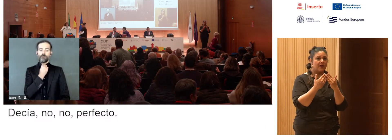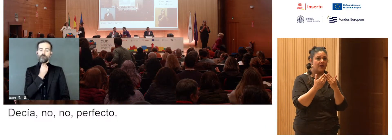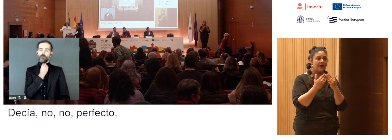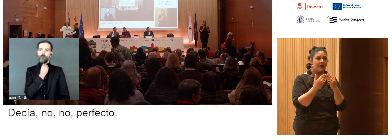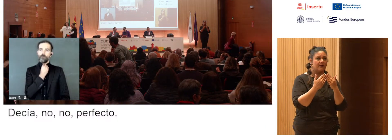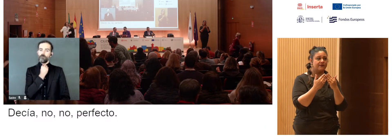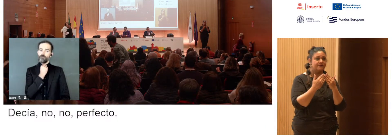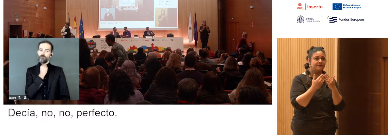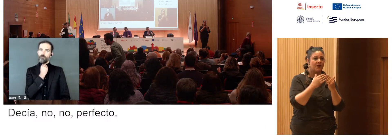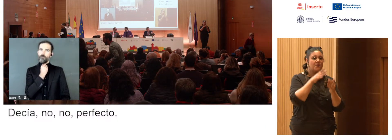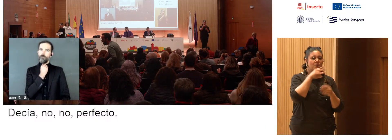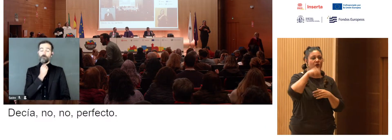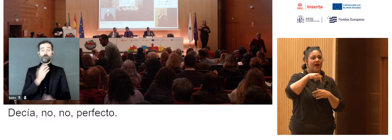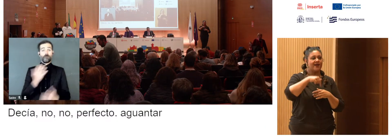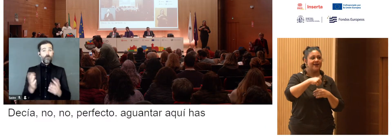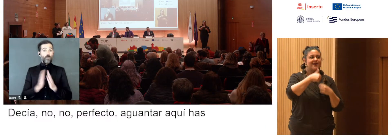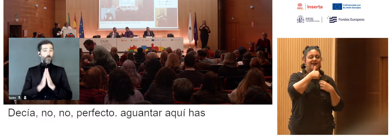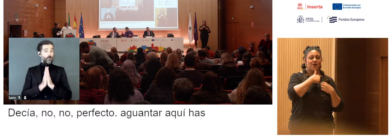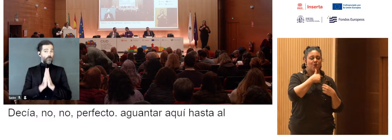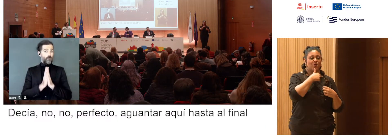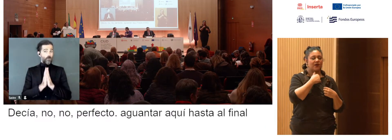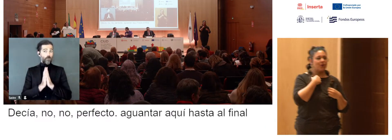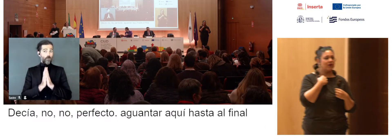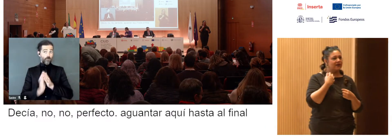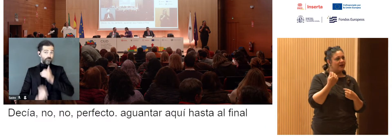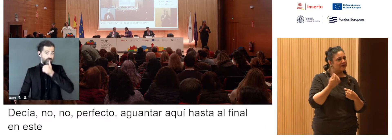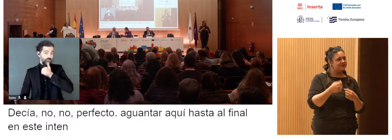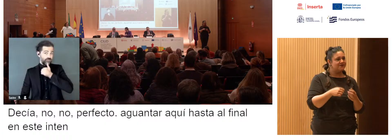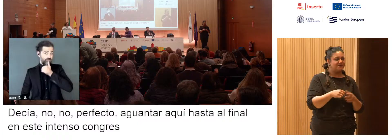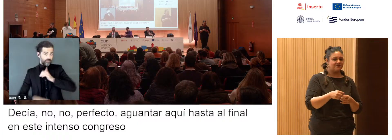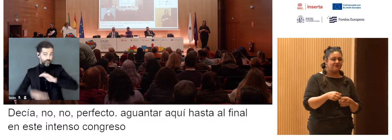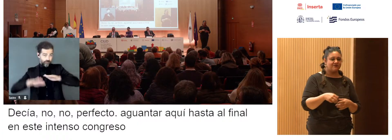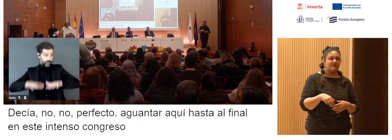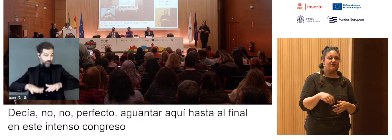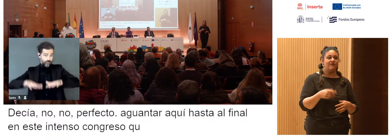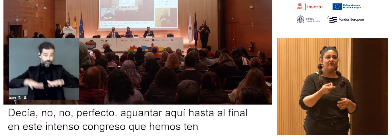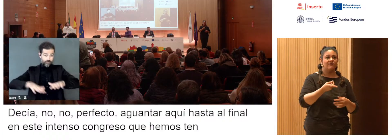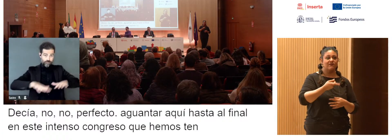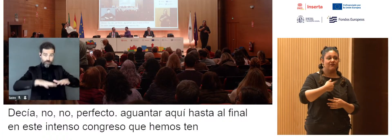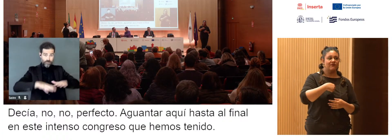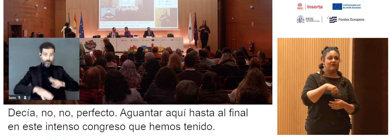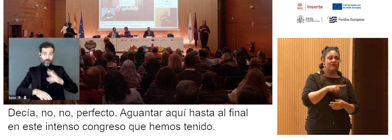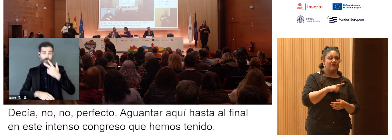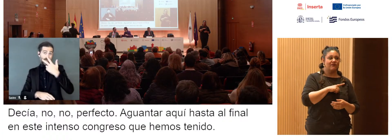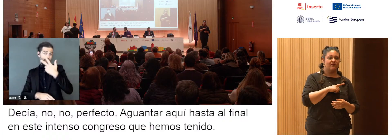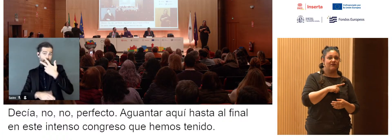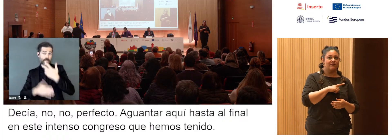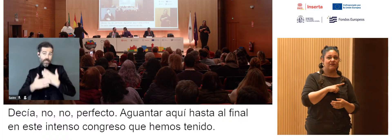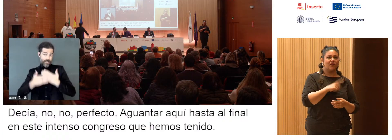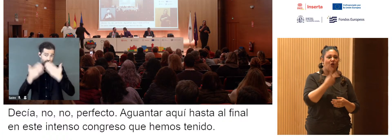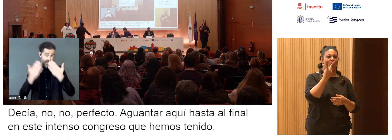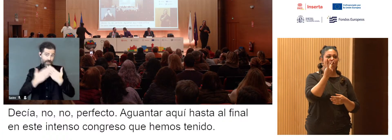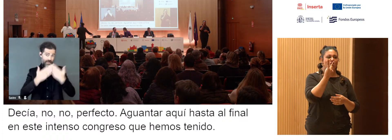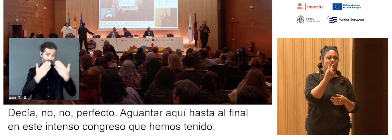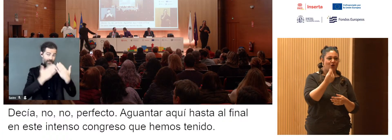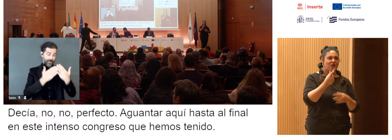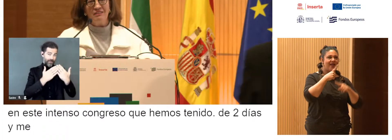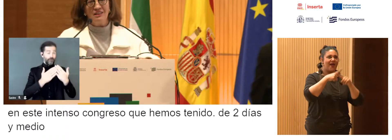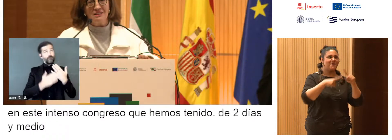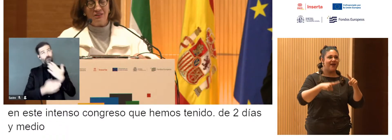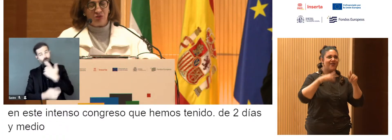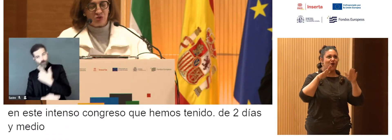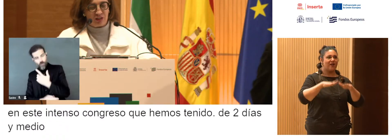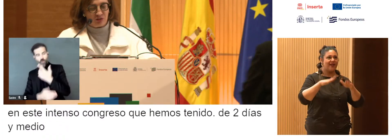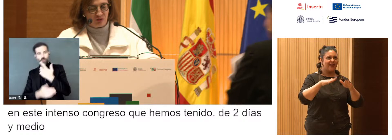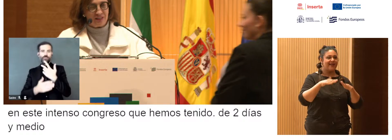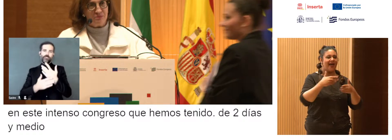Aguantar aquí hasta al final en este intenso congreso que hemos tenido de 2 días y medio. Muchas